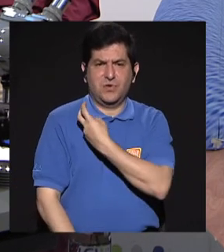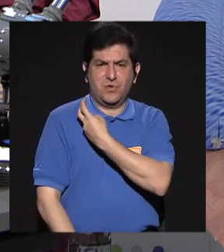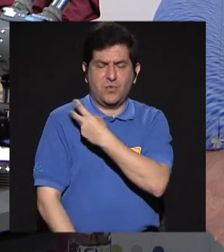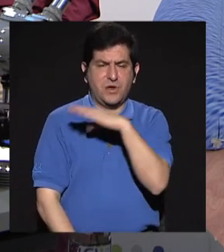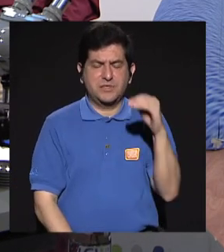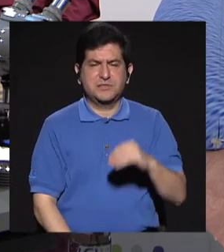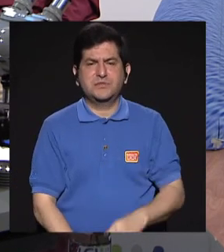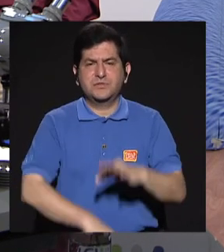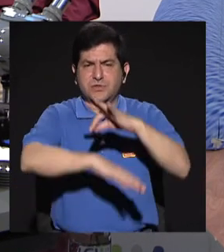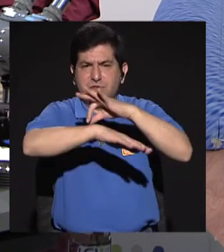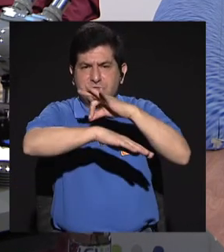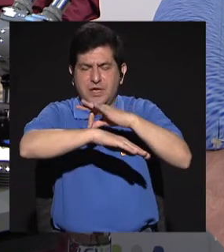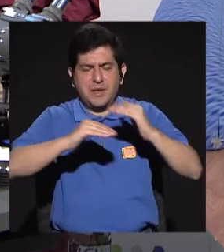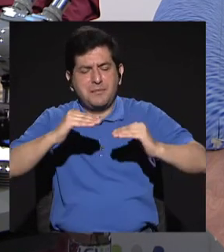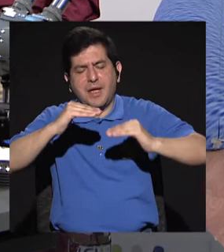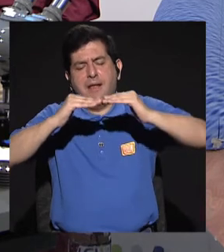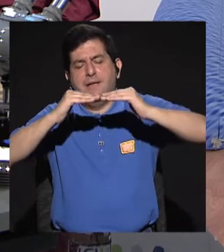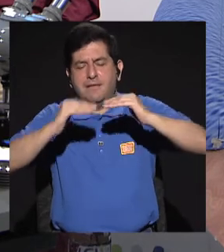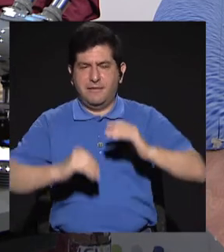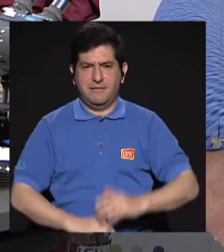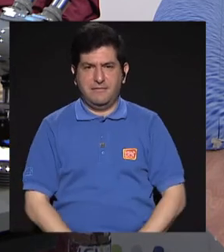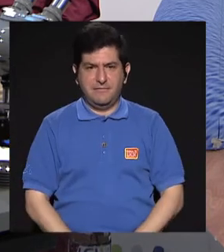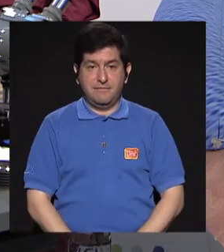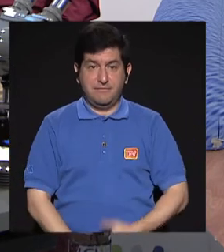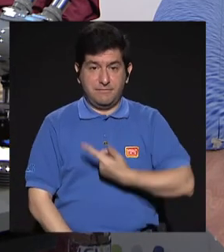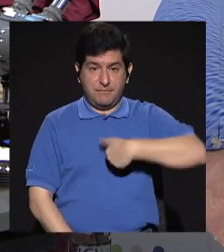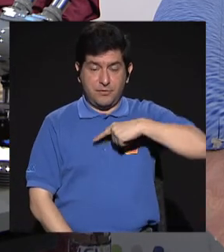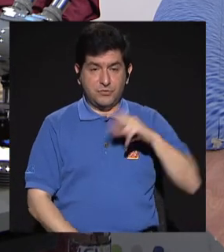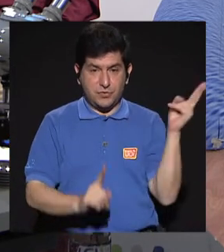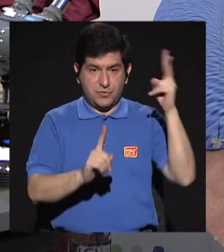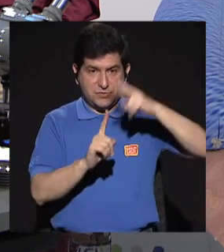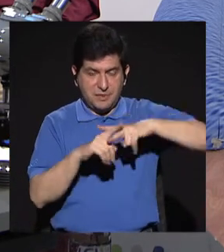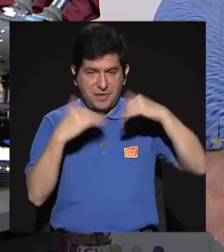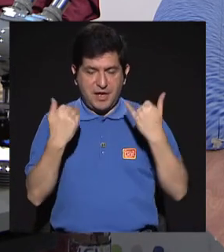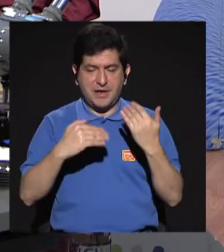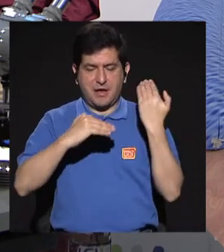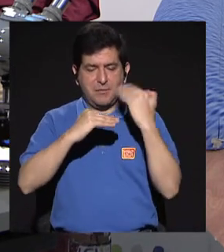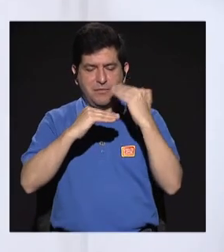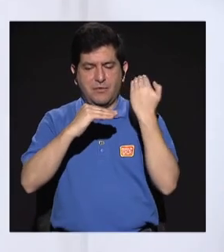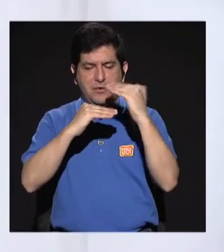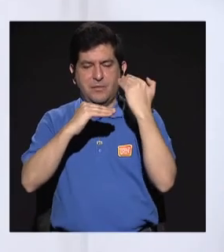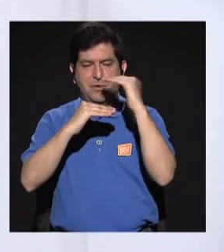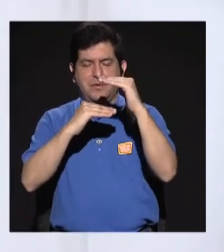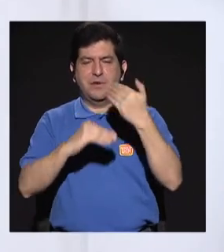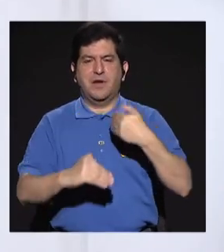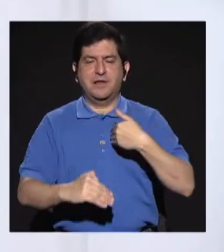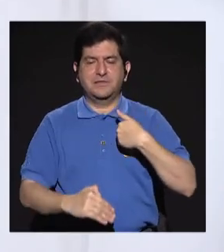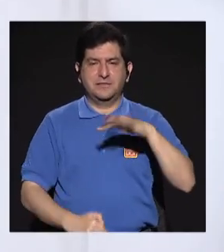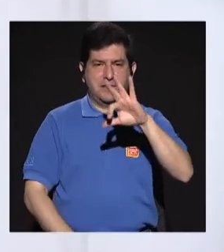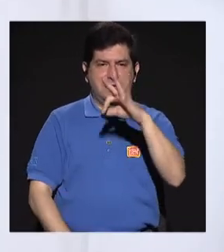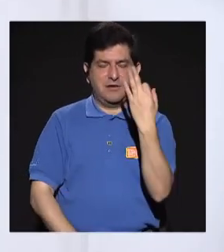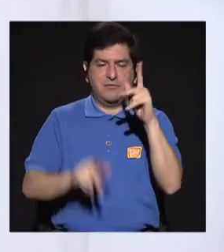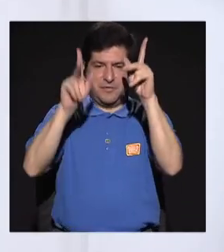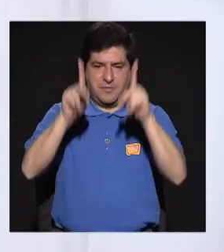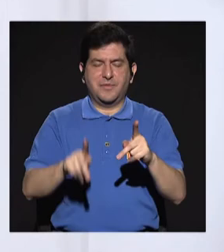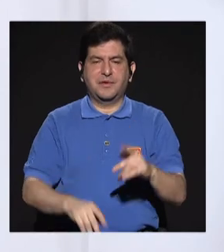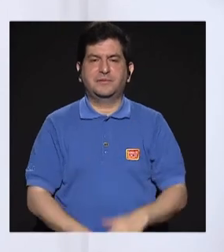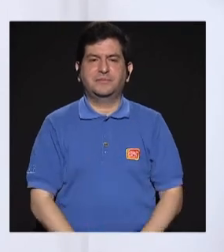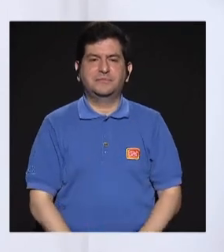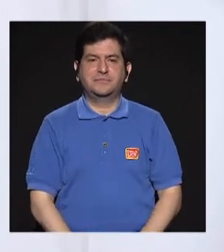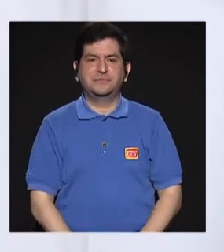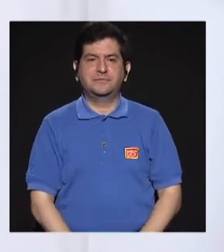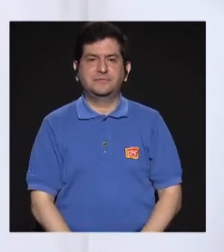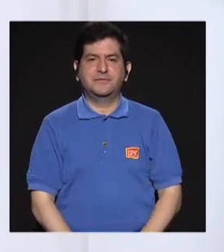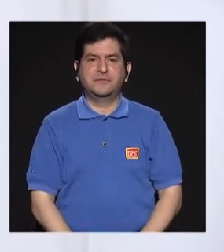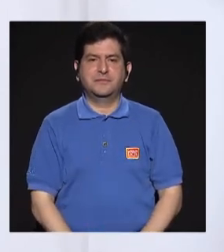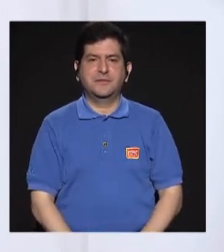con la parte tisular entonces lo que hacemos es aplicamos las capas y vamos obteniendo la figura del individuo o sea